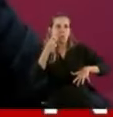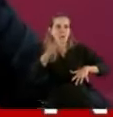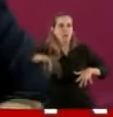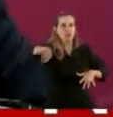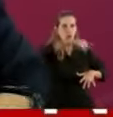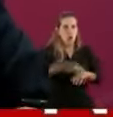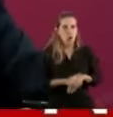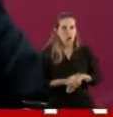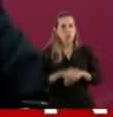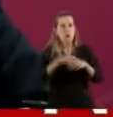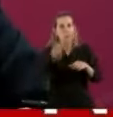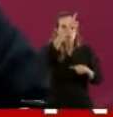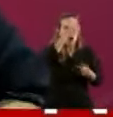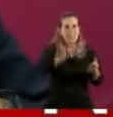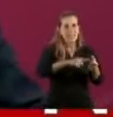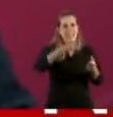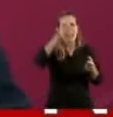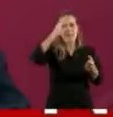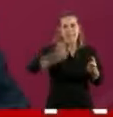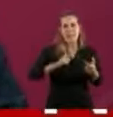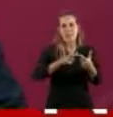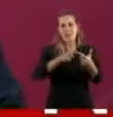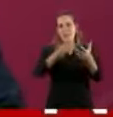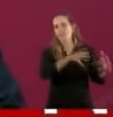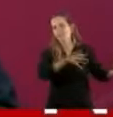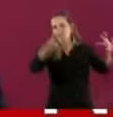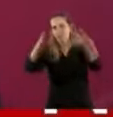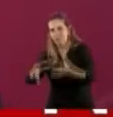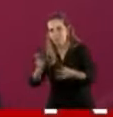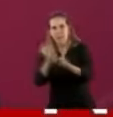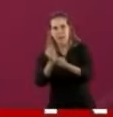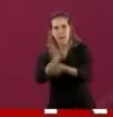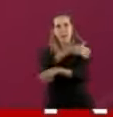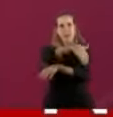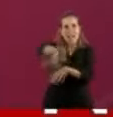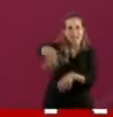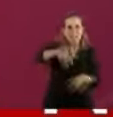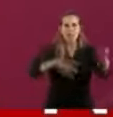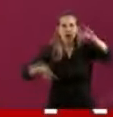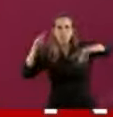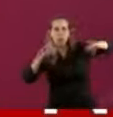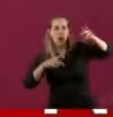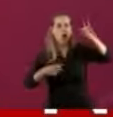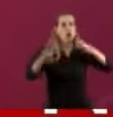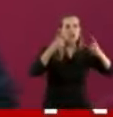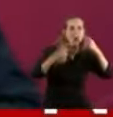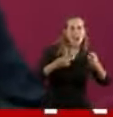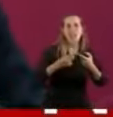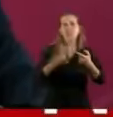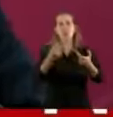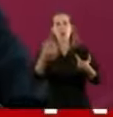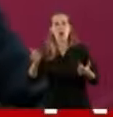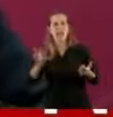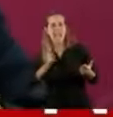Poner todas las fuerzas de seguridad en calle, operativas, federales, logística